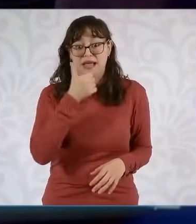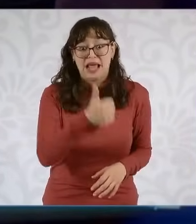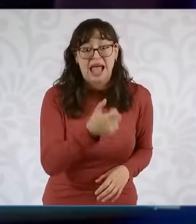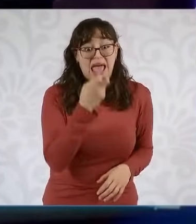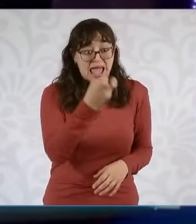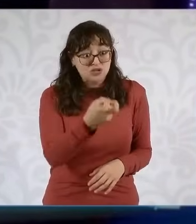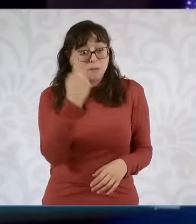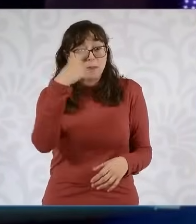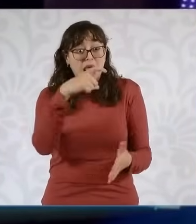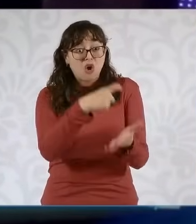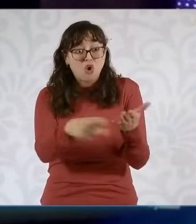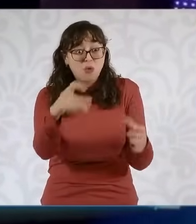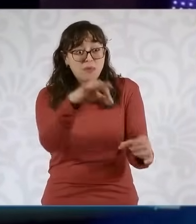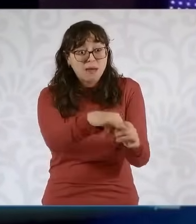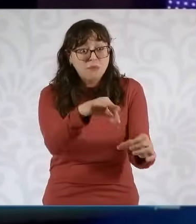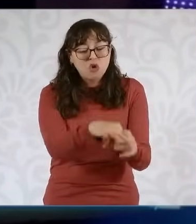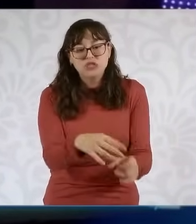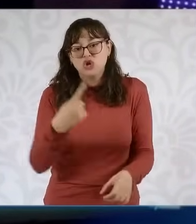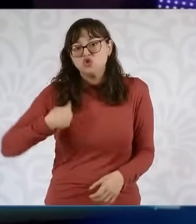política clientelar